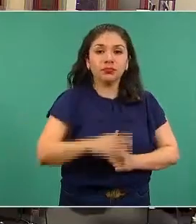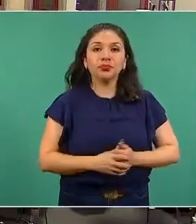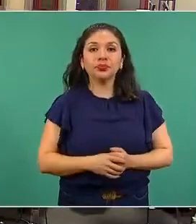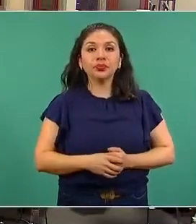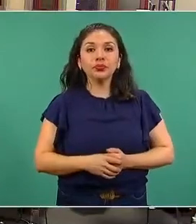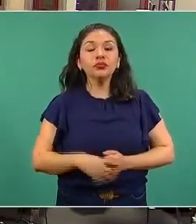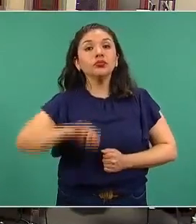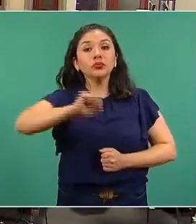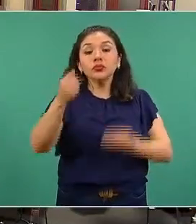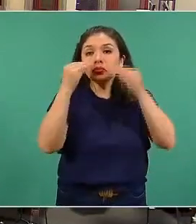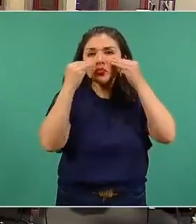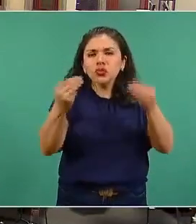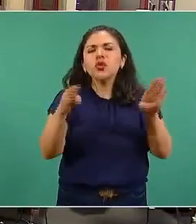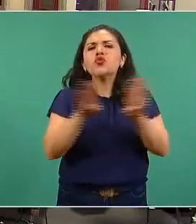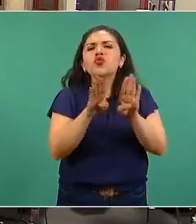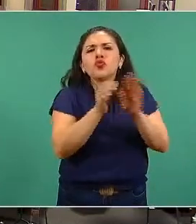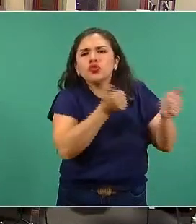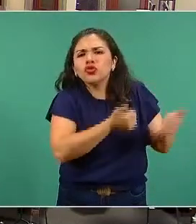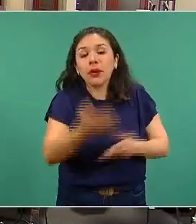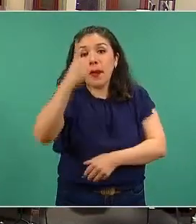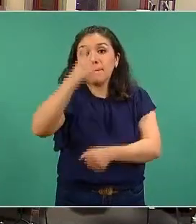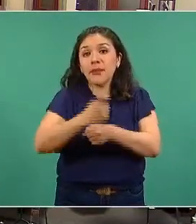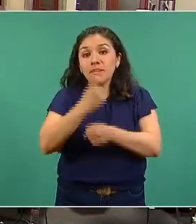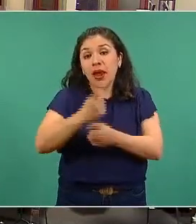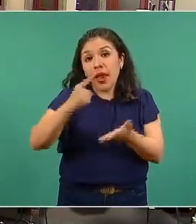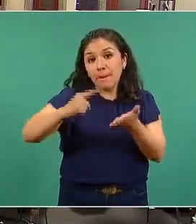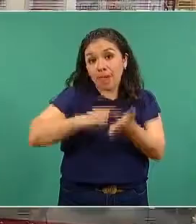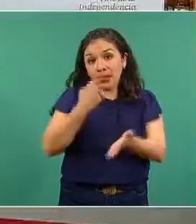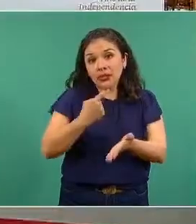muestra cómo se distribuye en primeras dosis